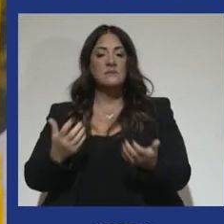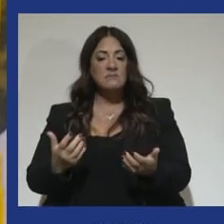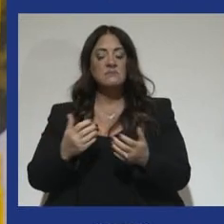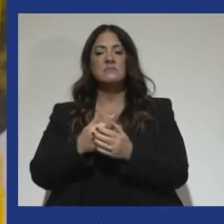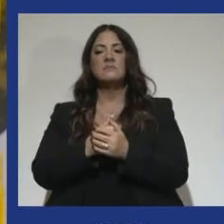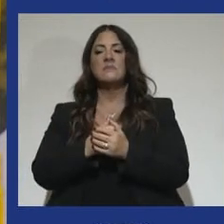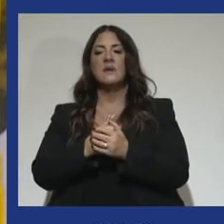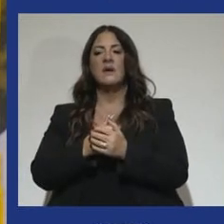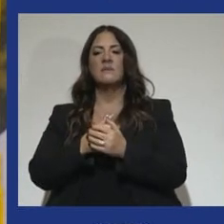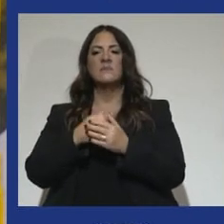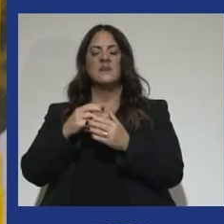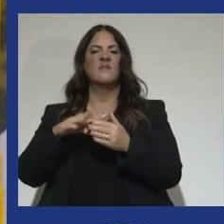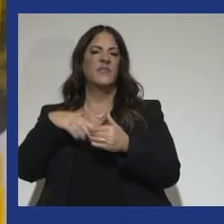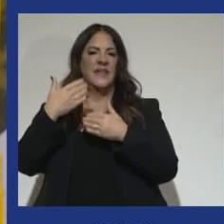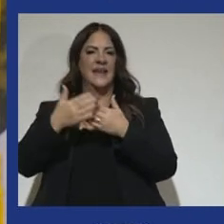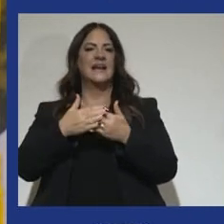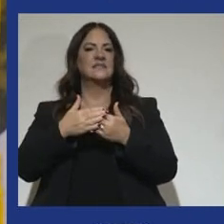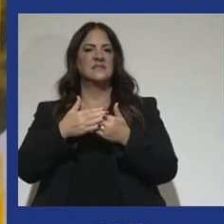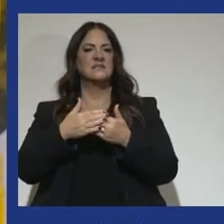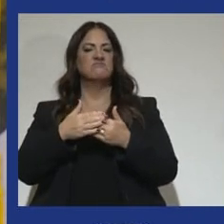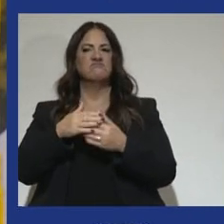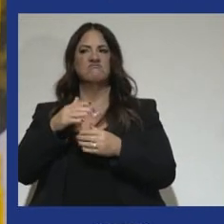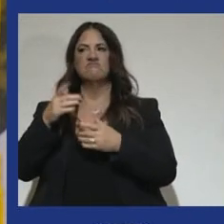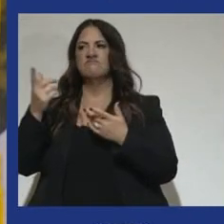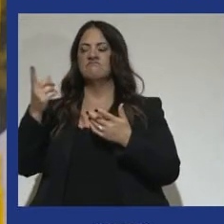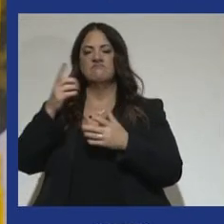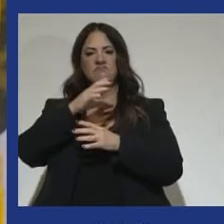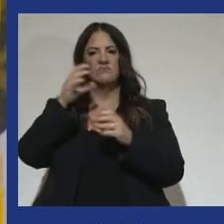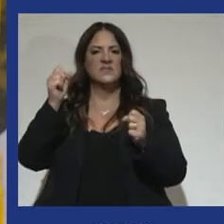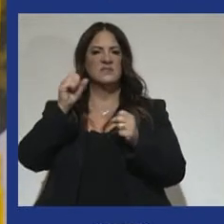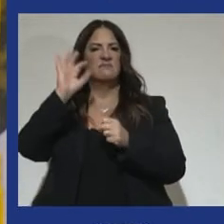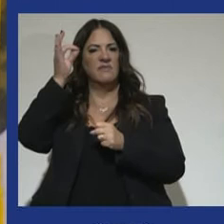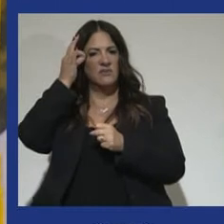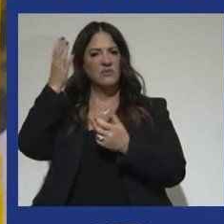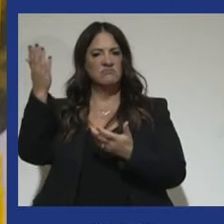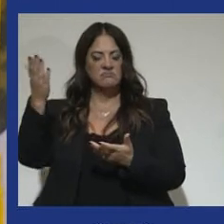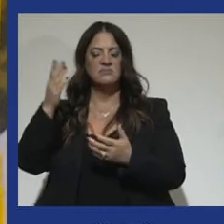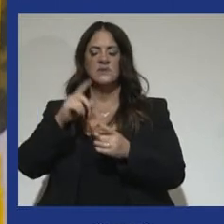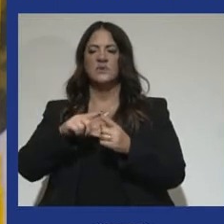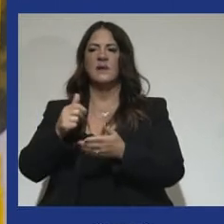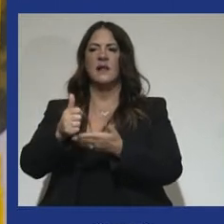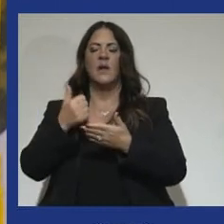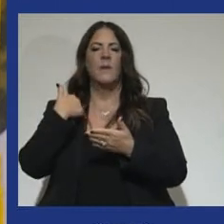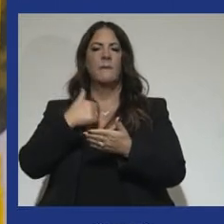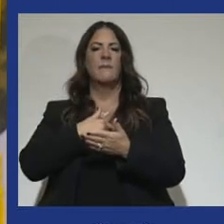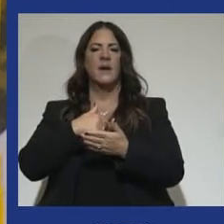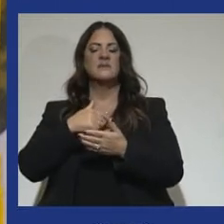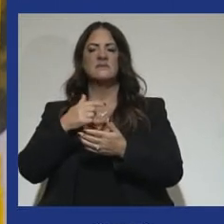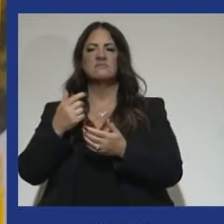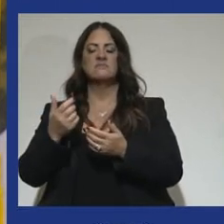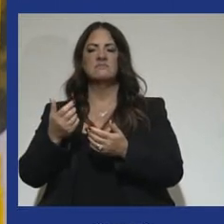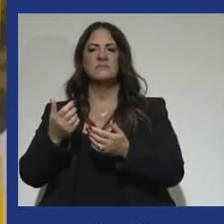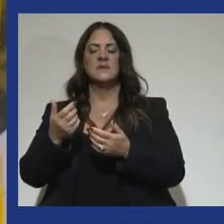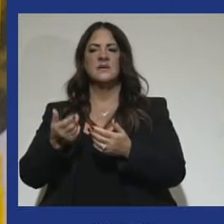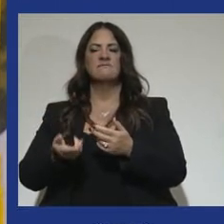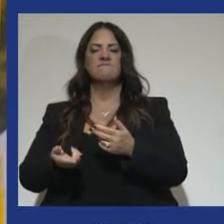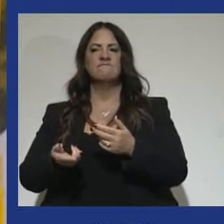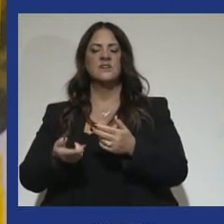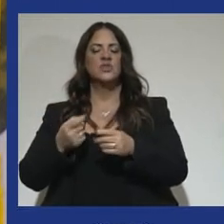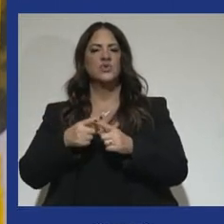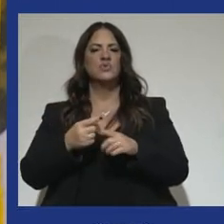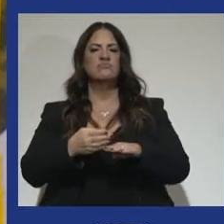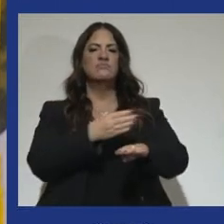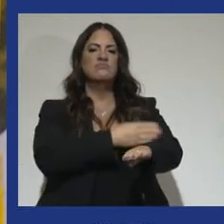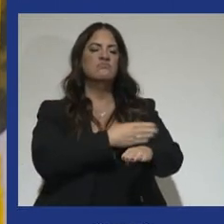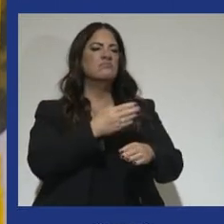poder trabajar con la siguiente presidencia a nivel federal en formas distintas para apalancar